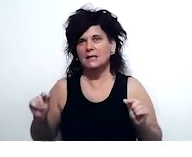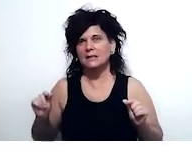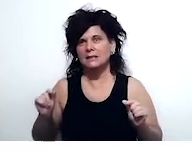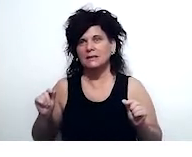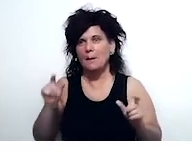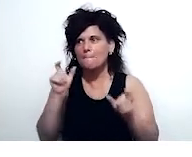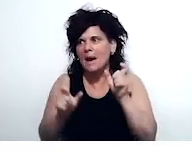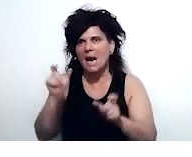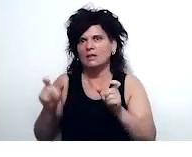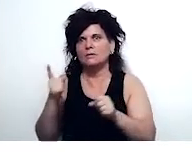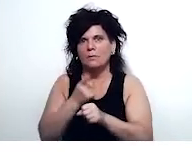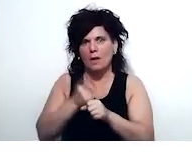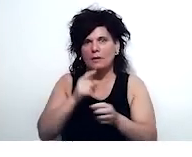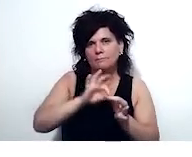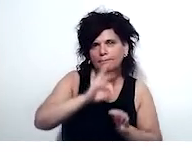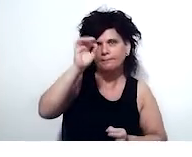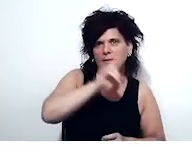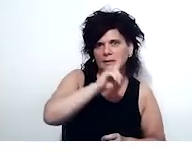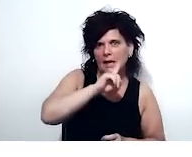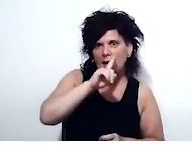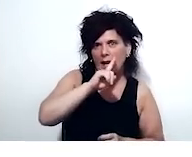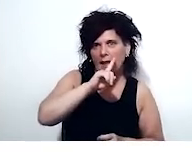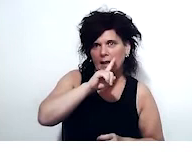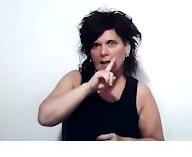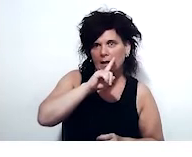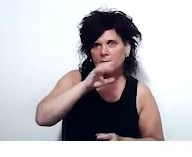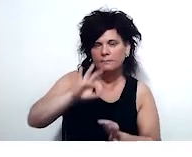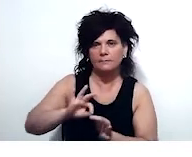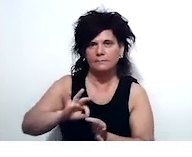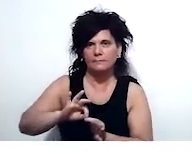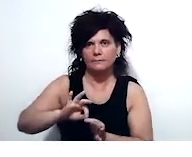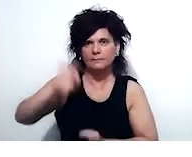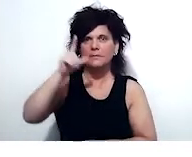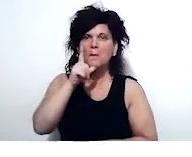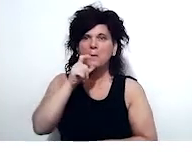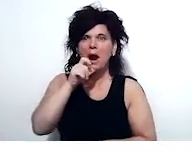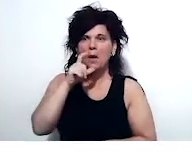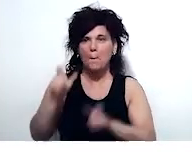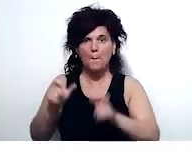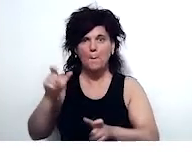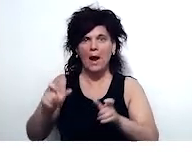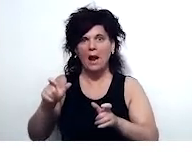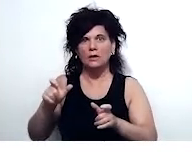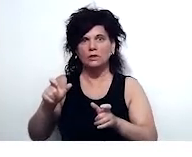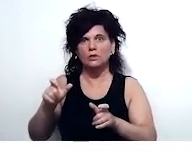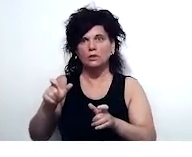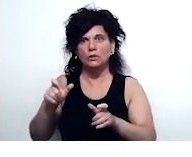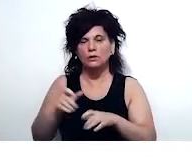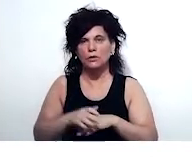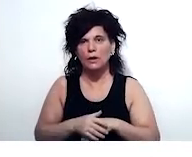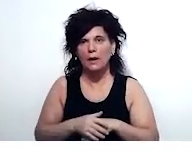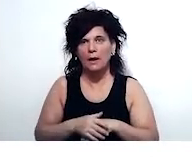la línea vertical celeste, y la más pudiente, que es la línea marrón que está a la derecha, y acá, bueno,